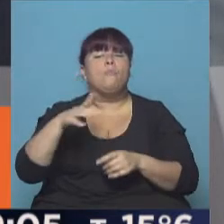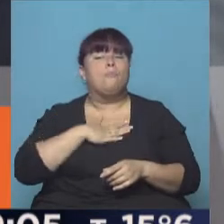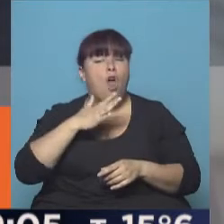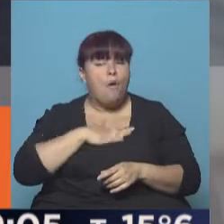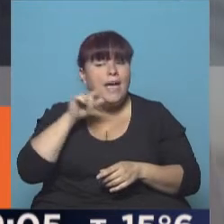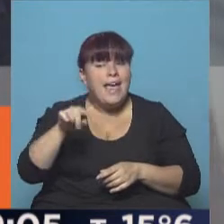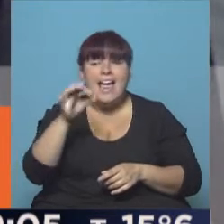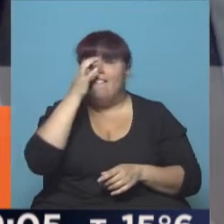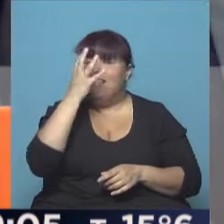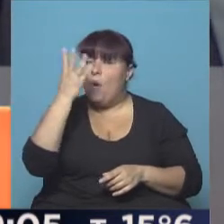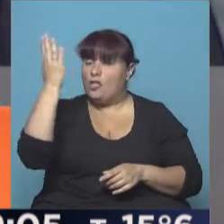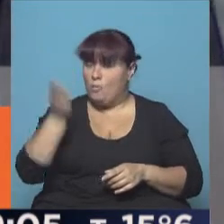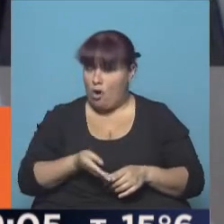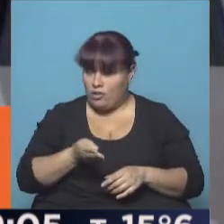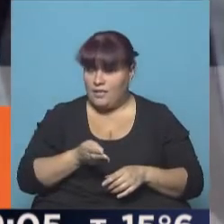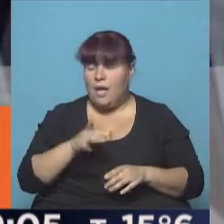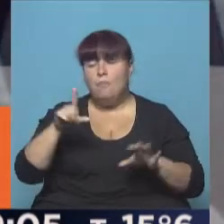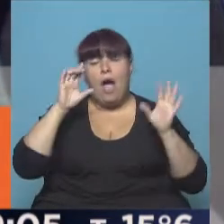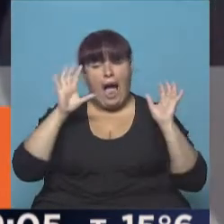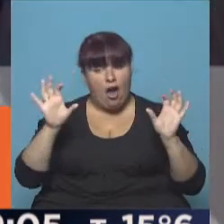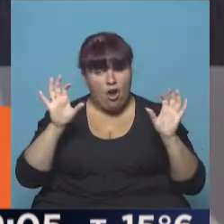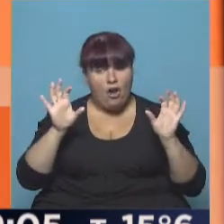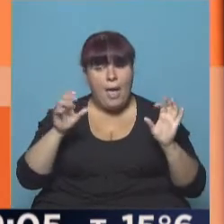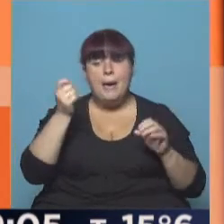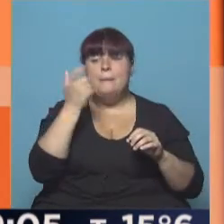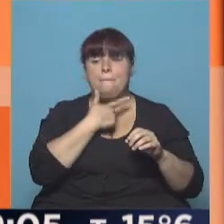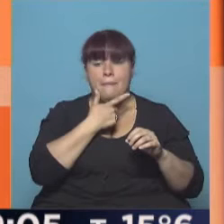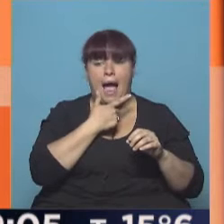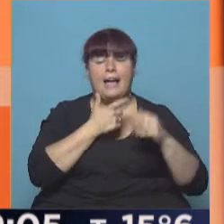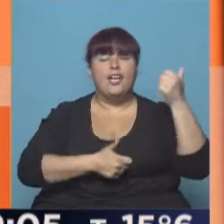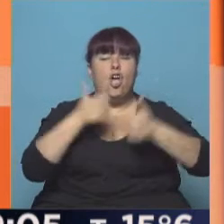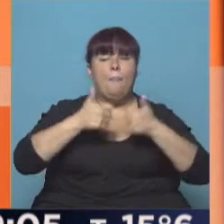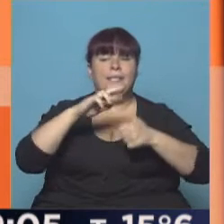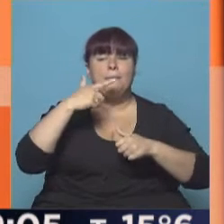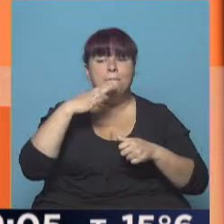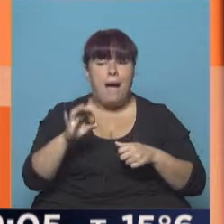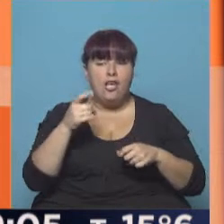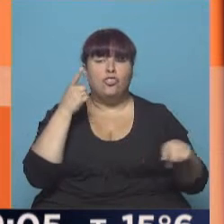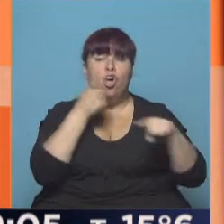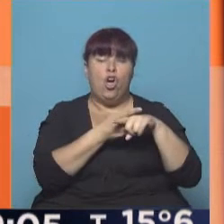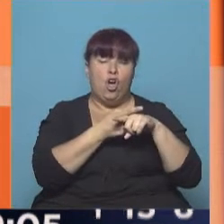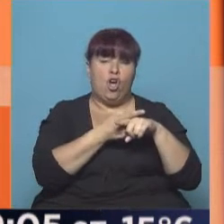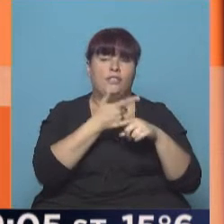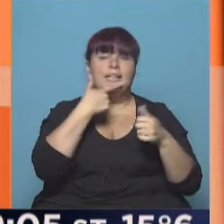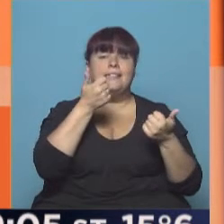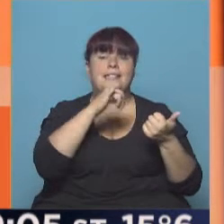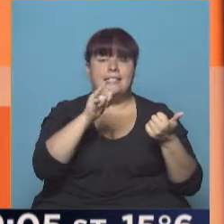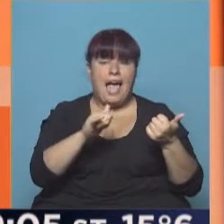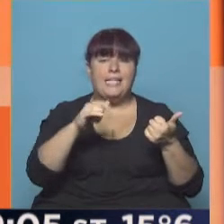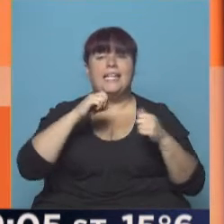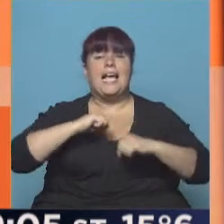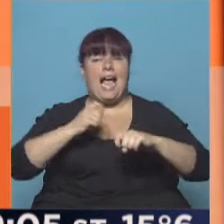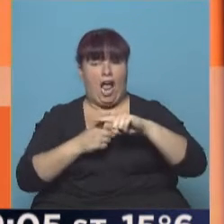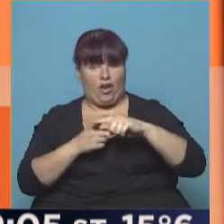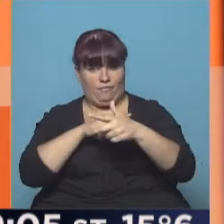el 24%. Porque hay que recordar que Mauricio Macri compitió en las PASO contra Ernesto Sanz y contra Elisa Carrió. Y